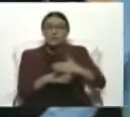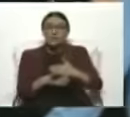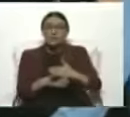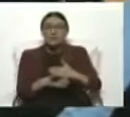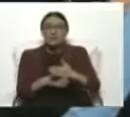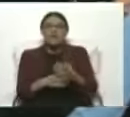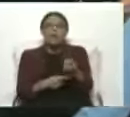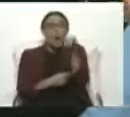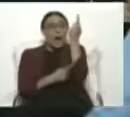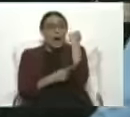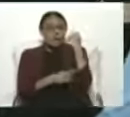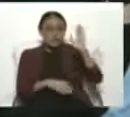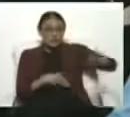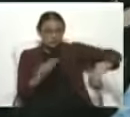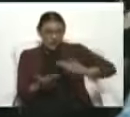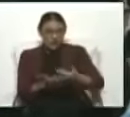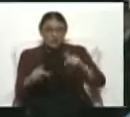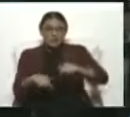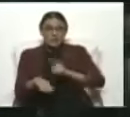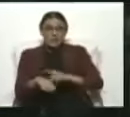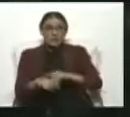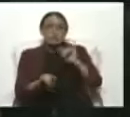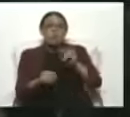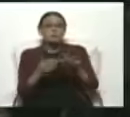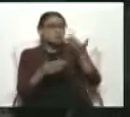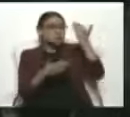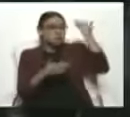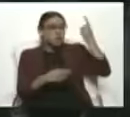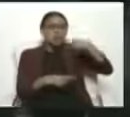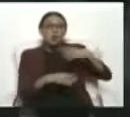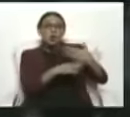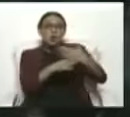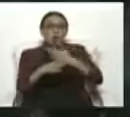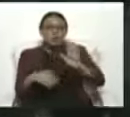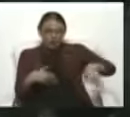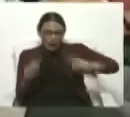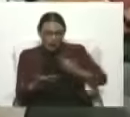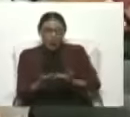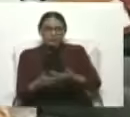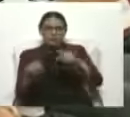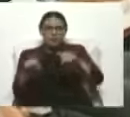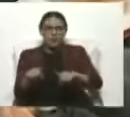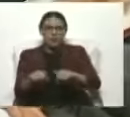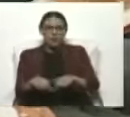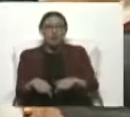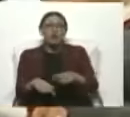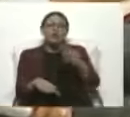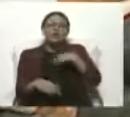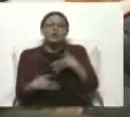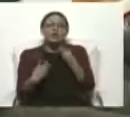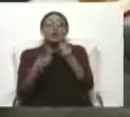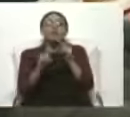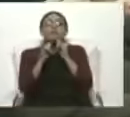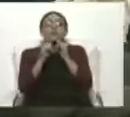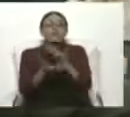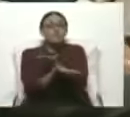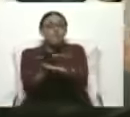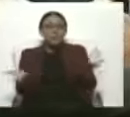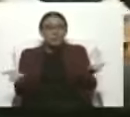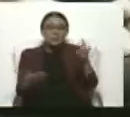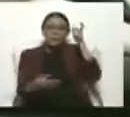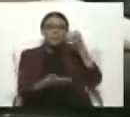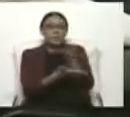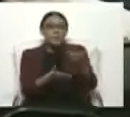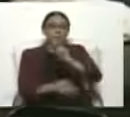día de ayer y las semanas anteriores. Queremos darle una información al pueblo